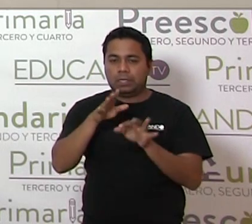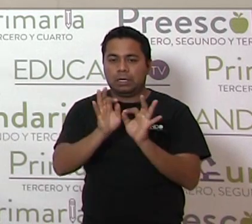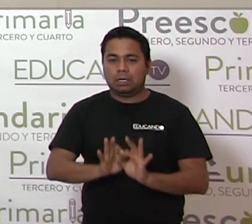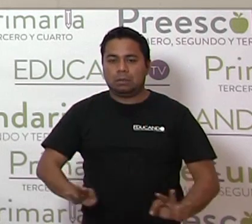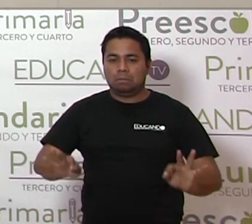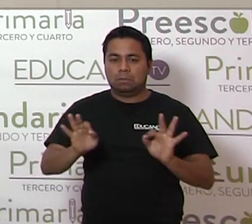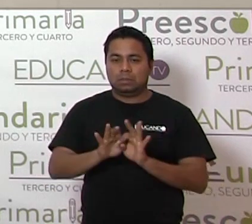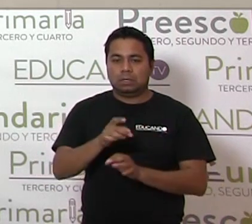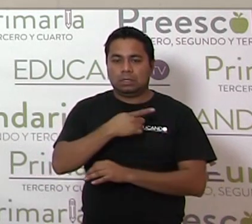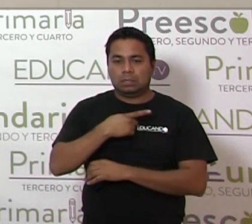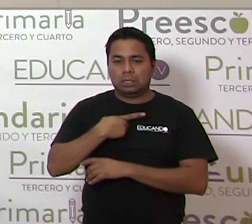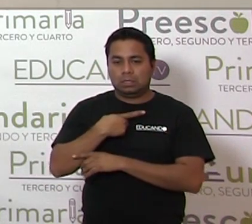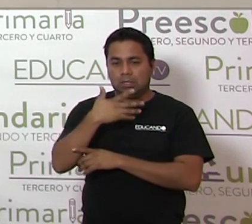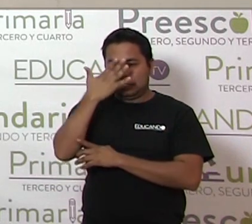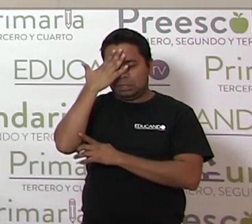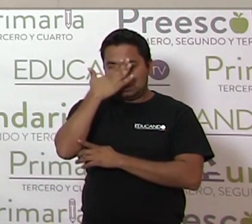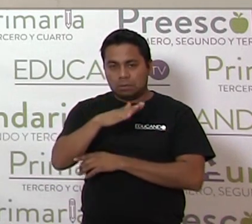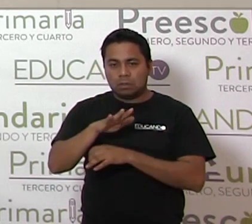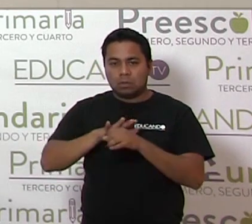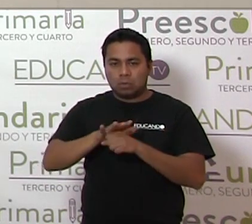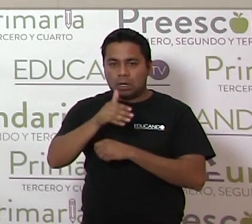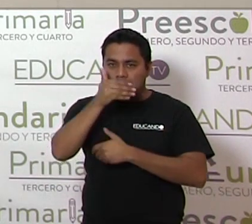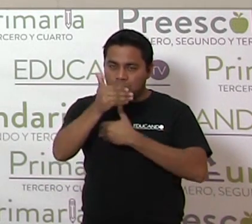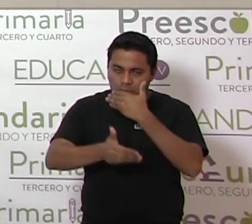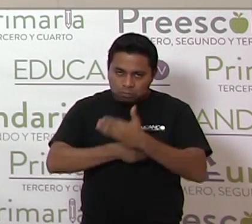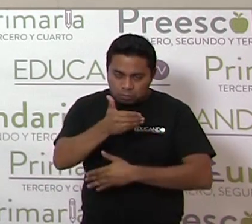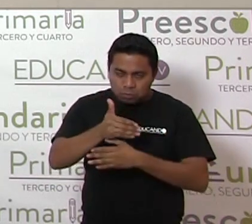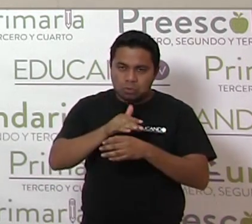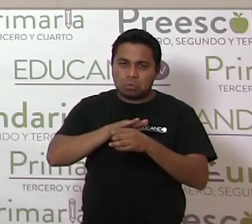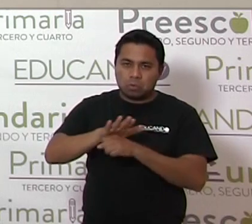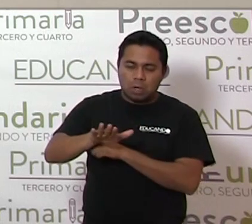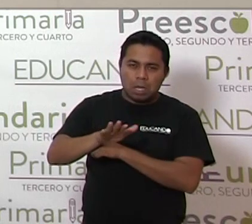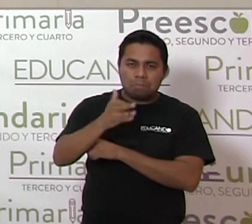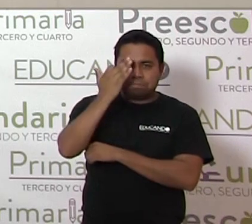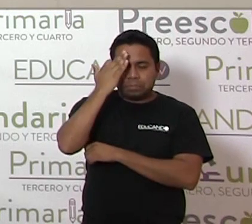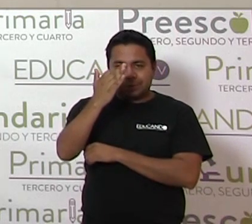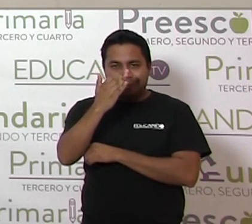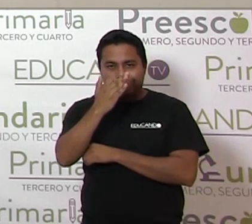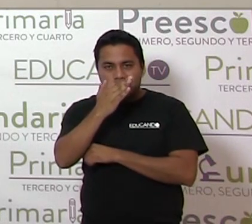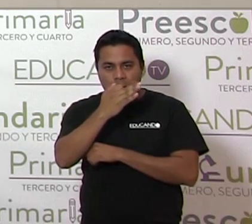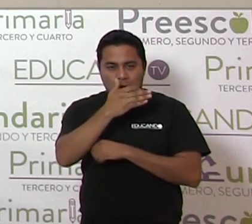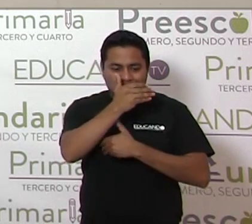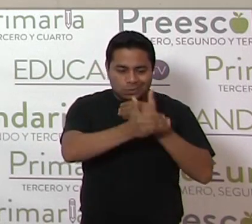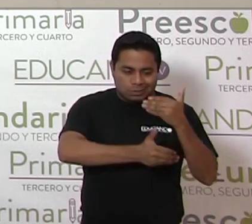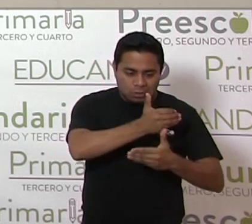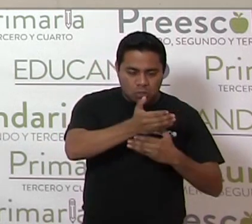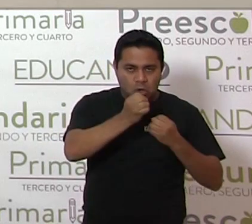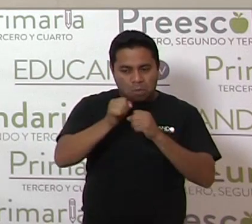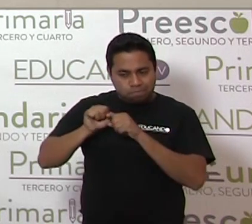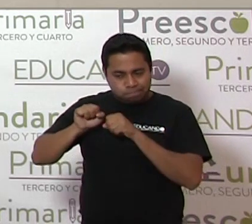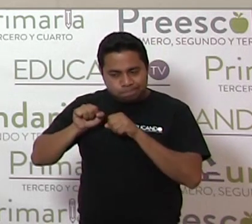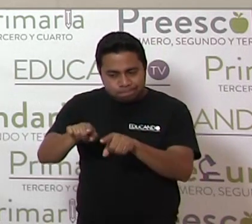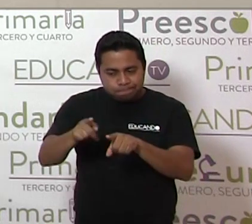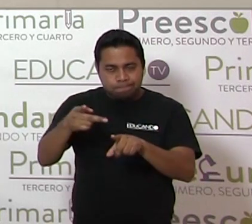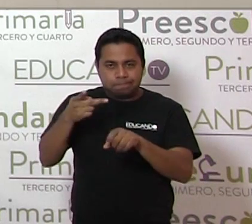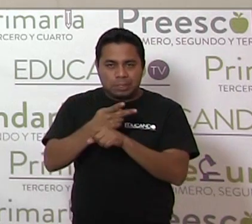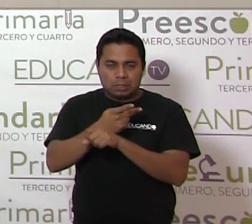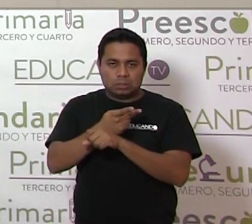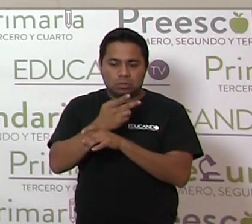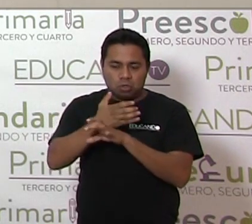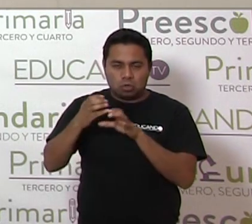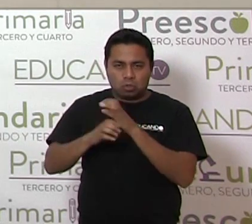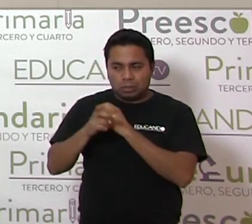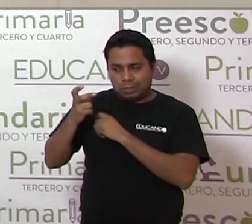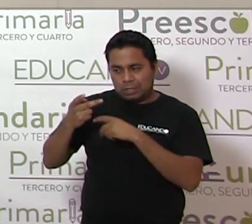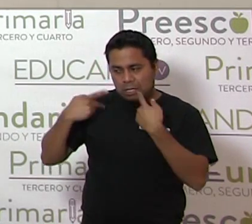es saber en qué proceso, en qué momento sincrónico y diacrónico ocurrieron los hechos que esta